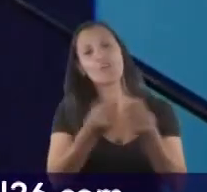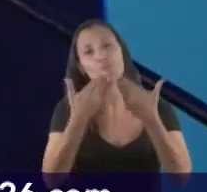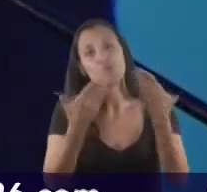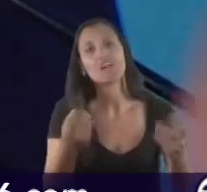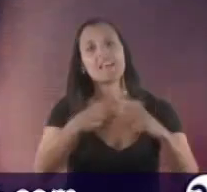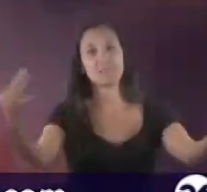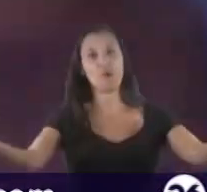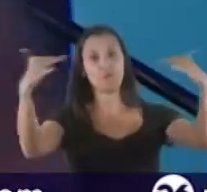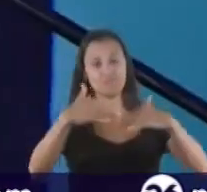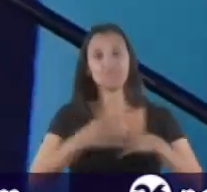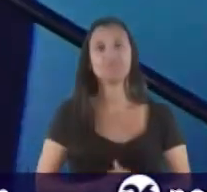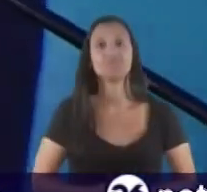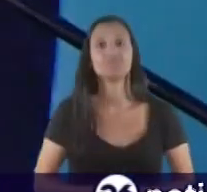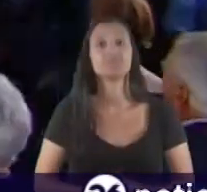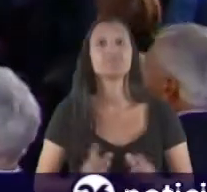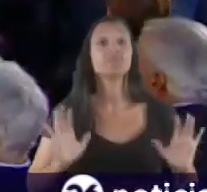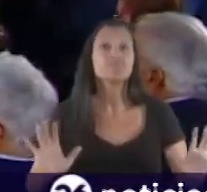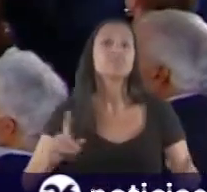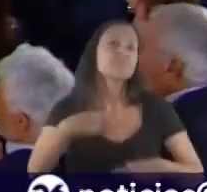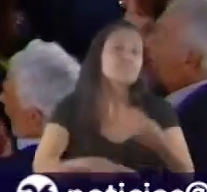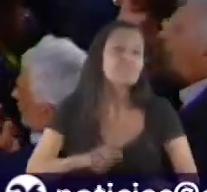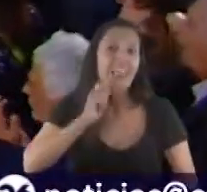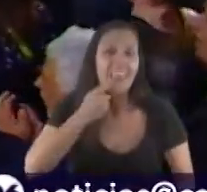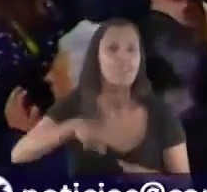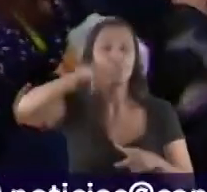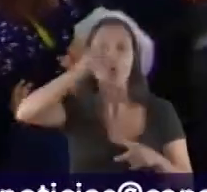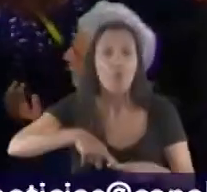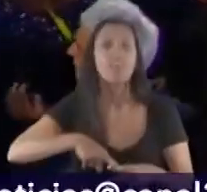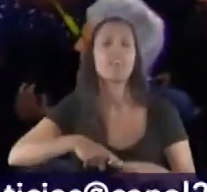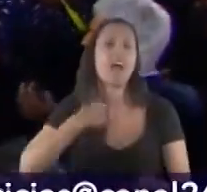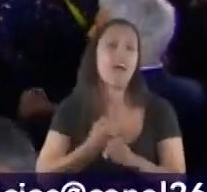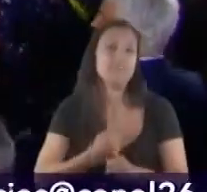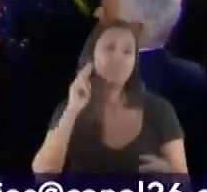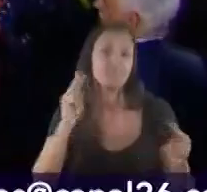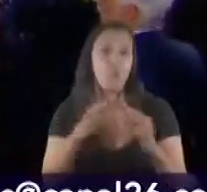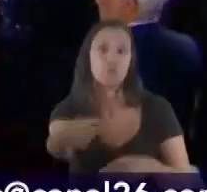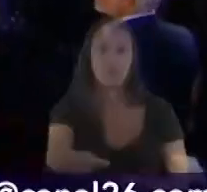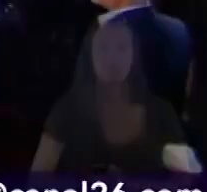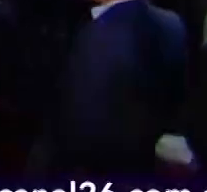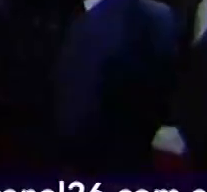gracias por su presencia, que tengan una excelente jornada y hasta siempre.